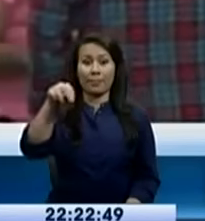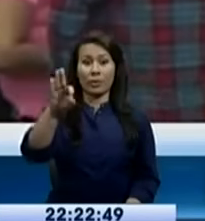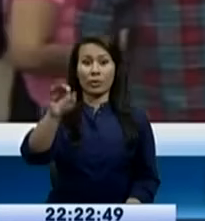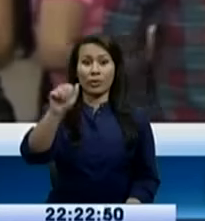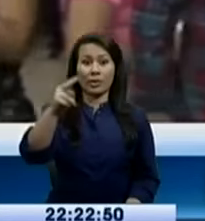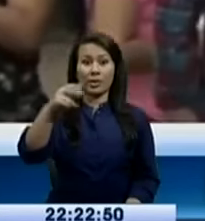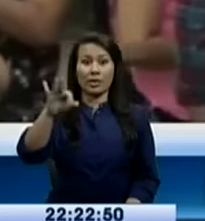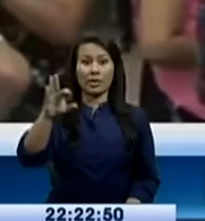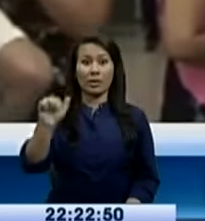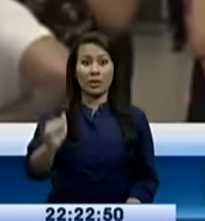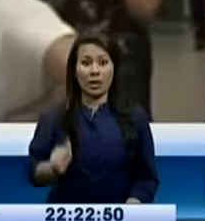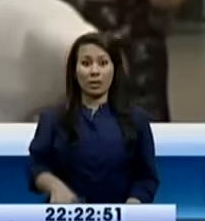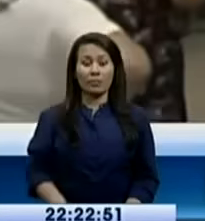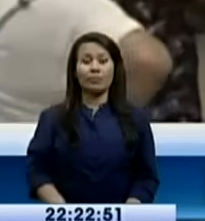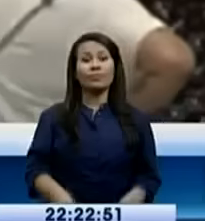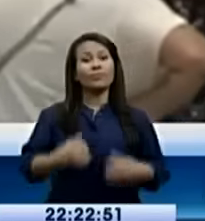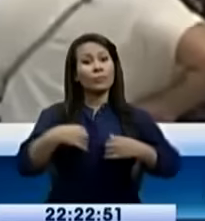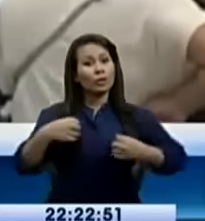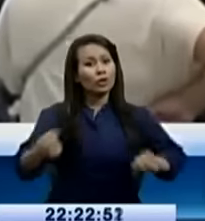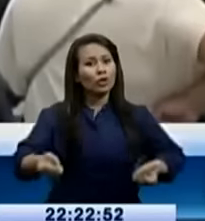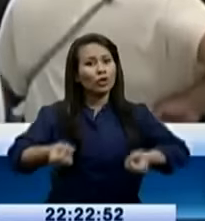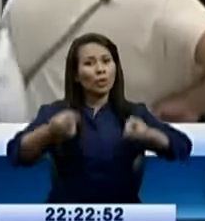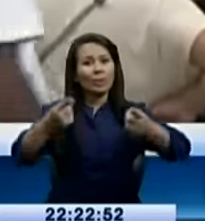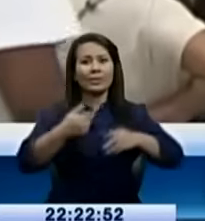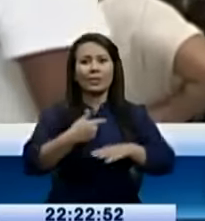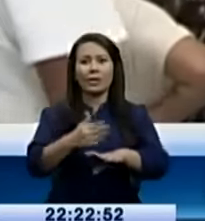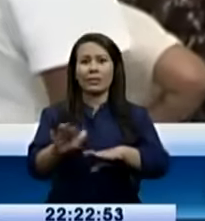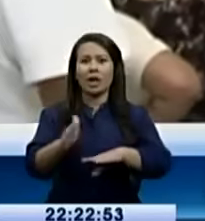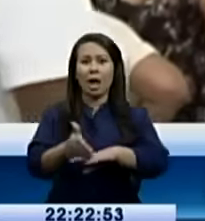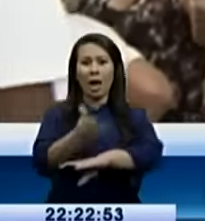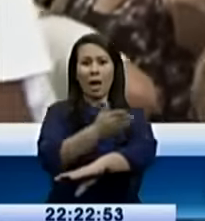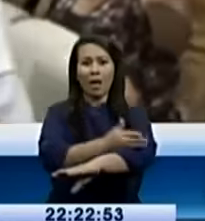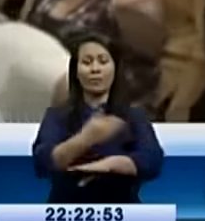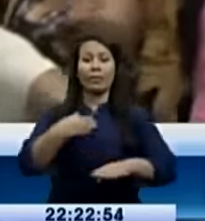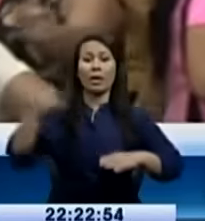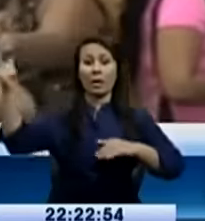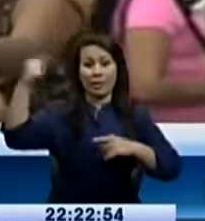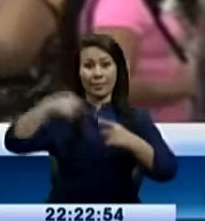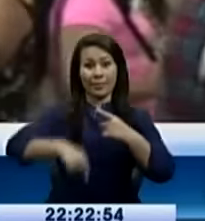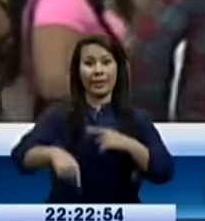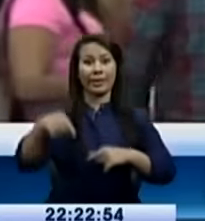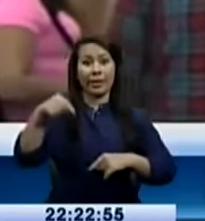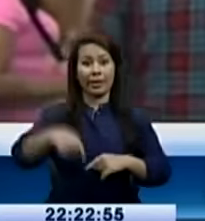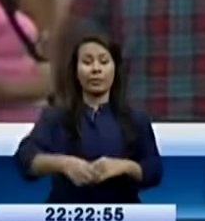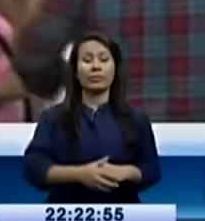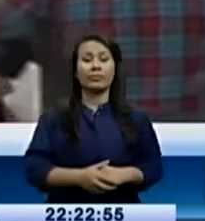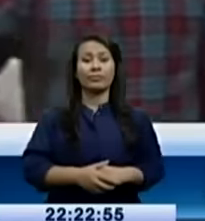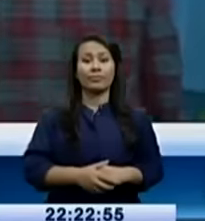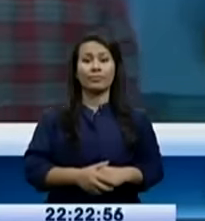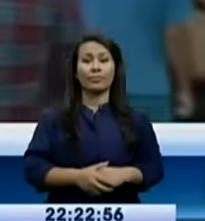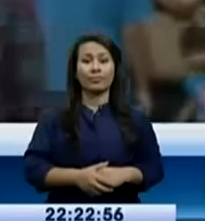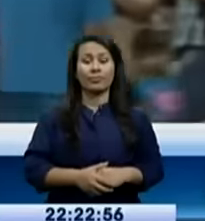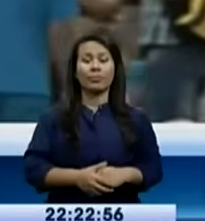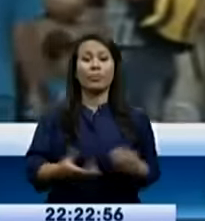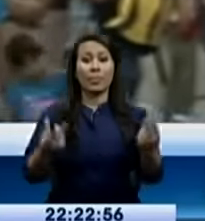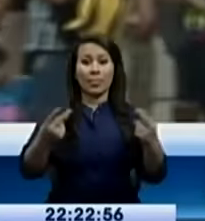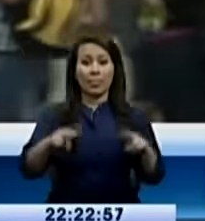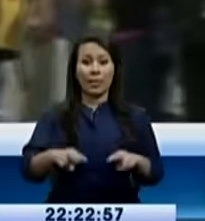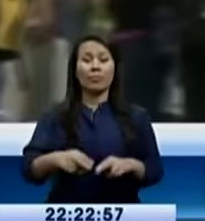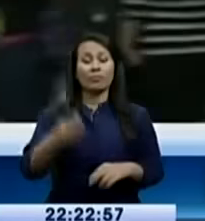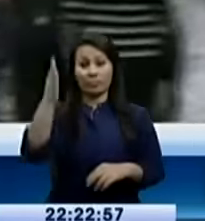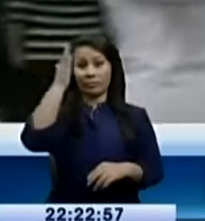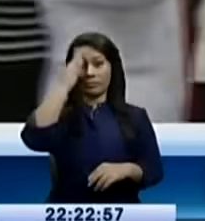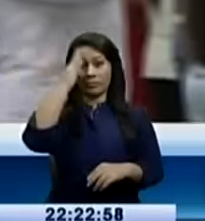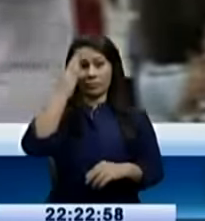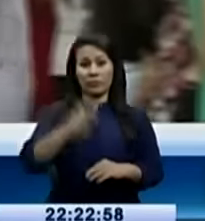Elena. Cabe destacar que se tiene previsto, como ya dije, pues, que arriben dentro de pocos minutos, y asimismo, pues, hay que recalcar,